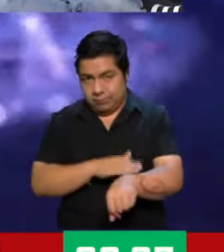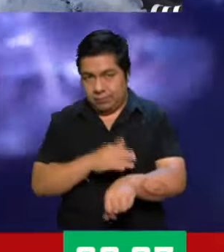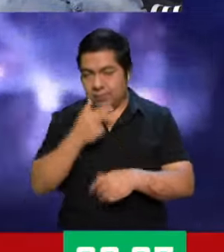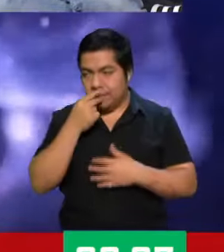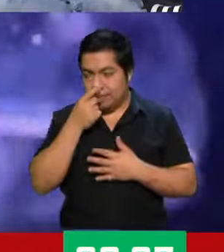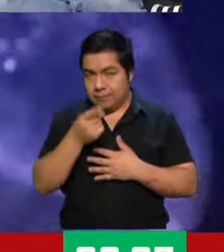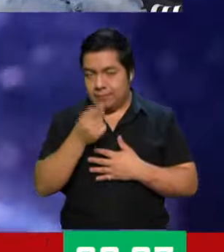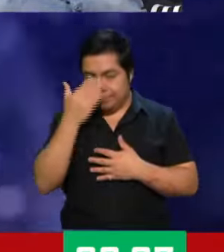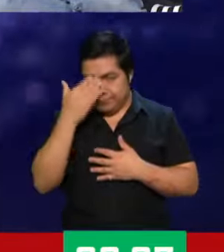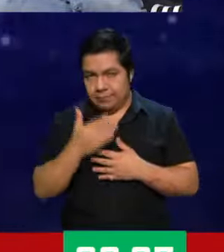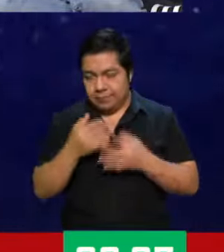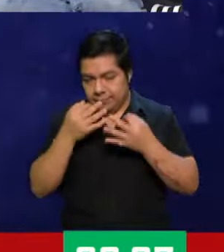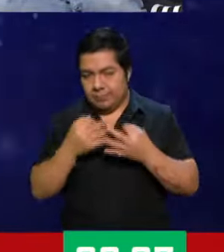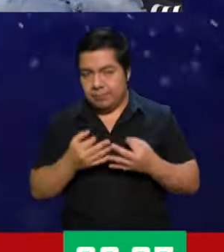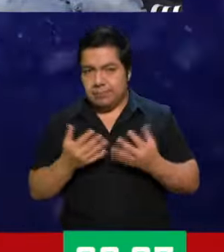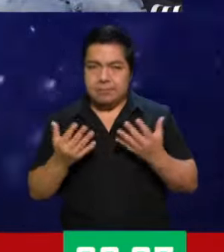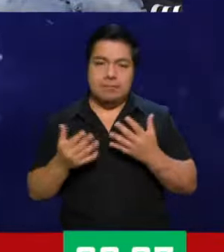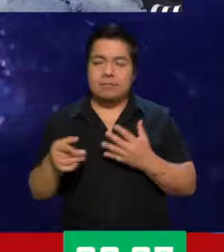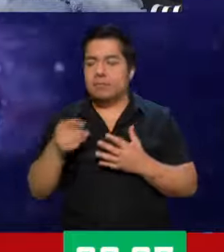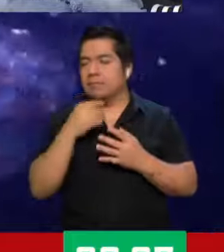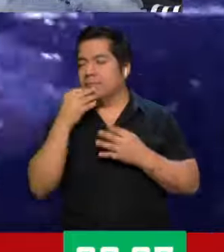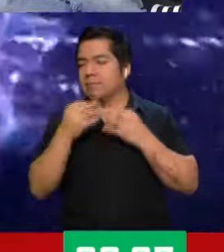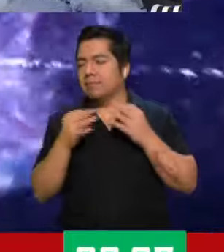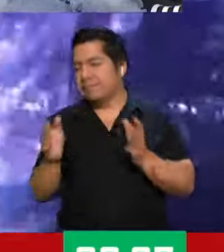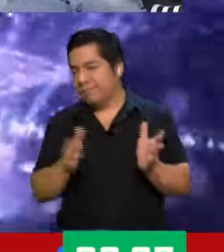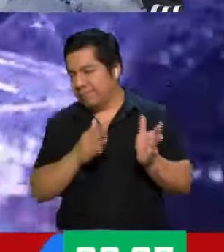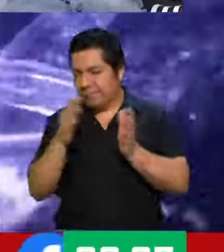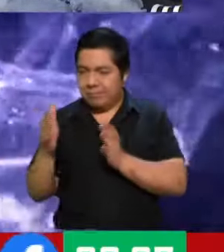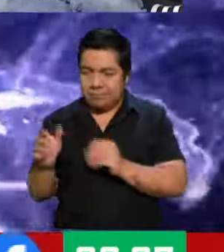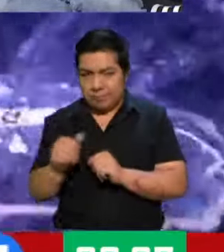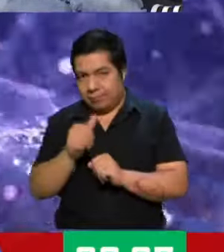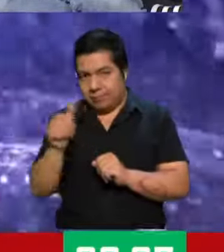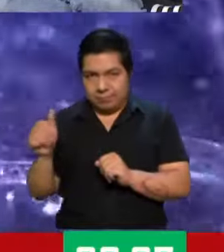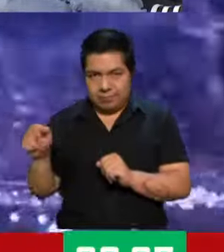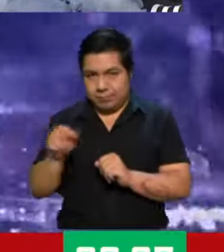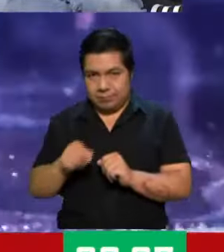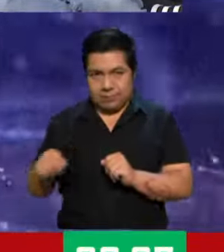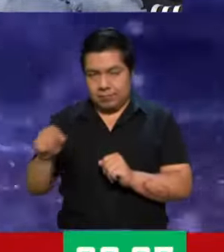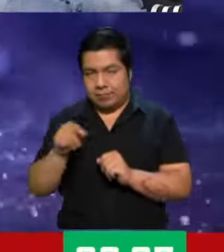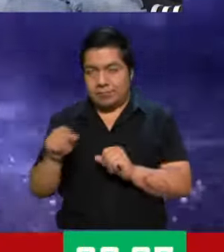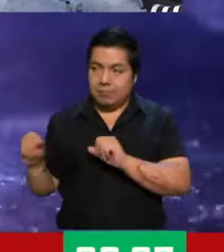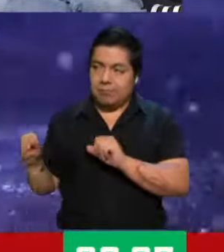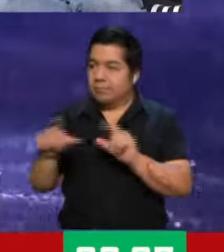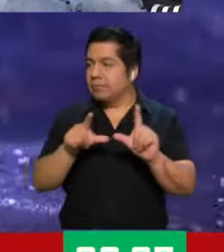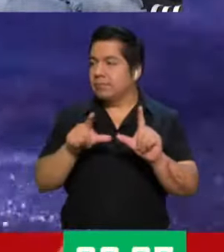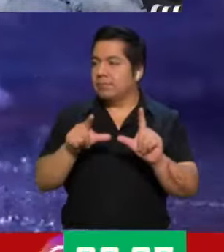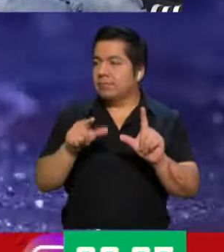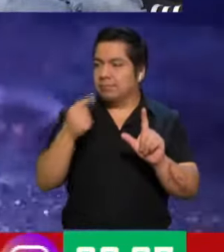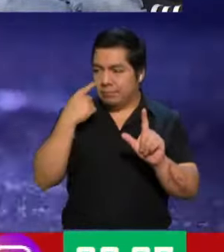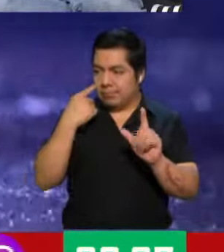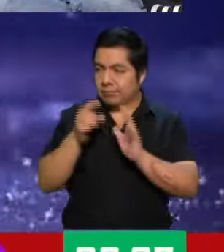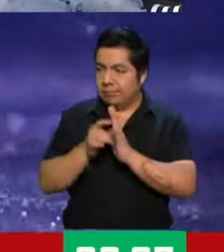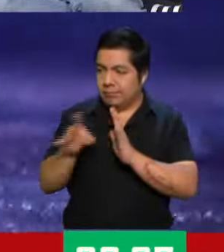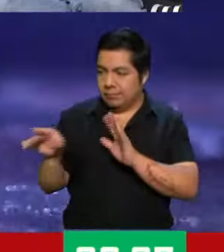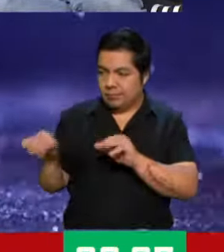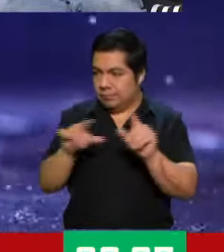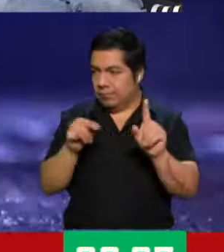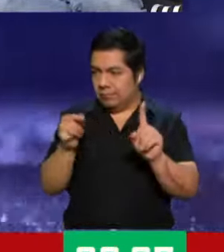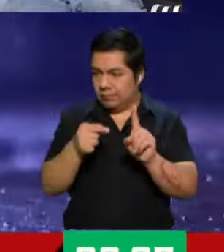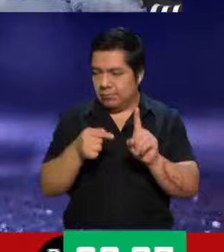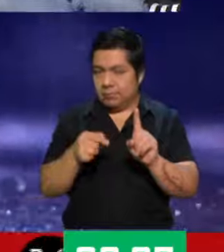voy a ser honesto. Ya brincamos la nota, cabina, y vamos directo a la otra imagen que yo les mandé, porque yo